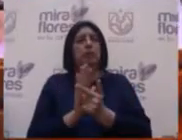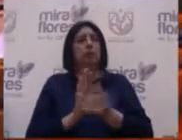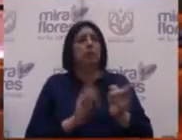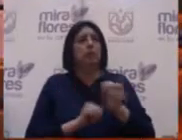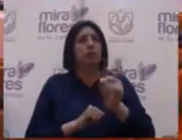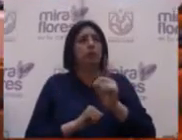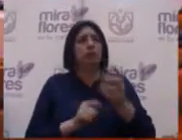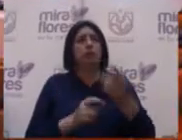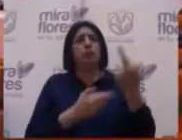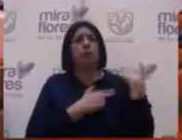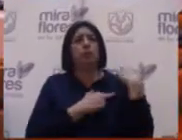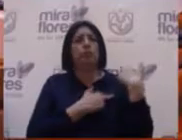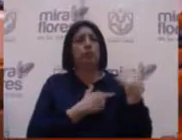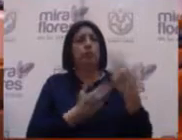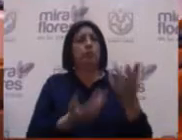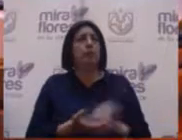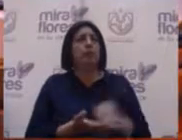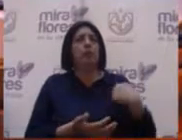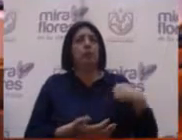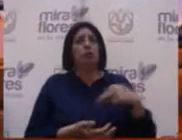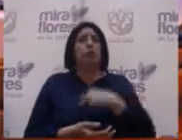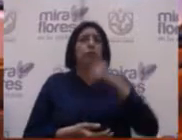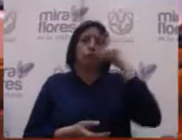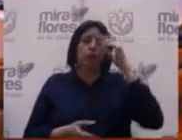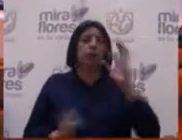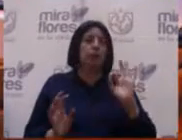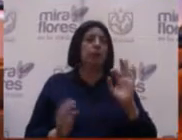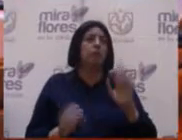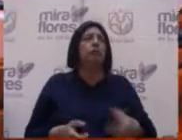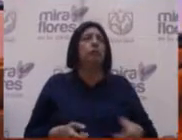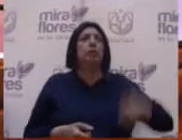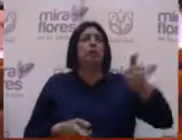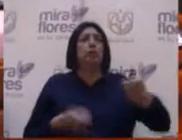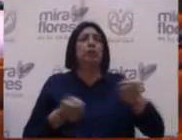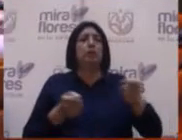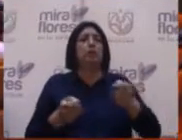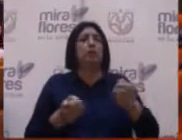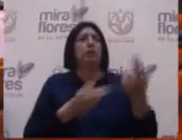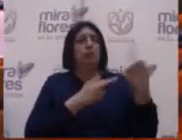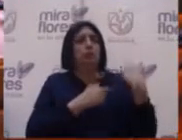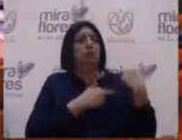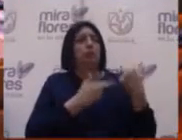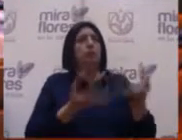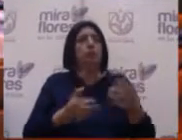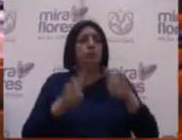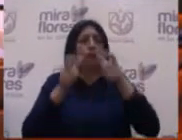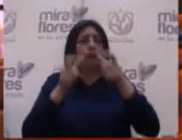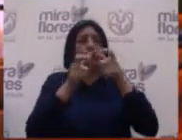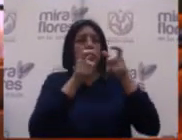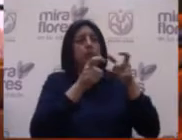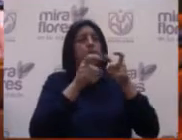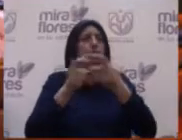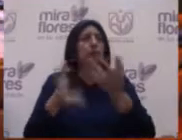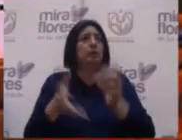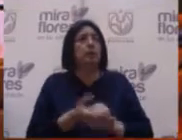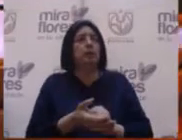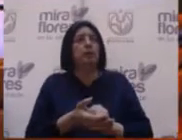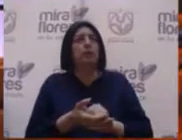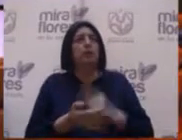sobre responsabilidad. Nosotros creemos que el gerente general, que es el encargado de supervisar